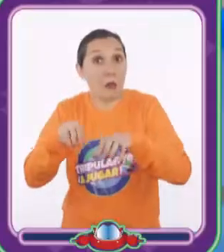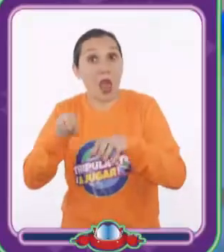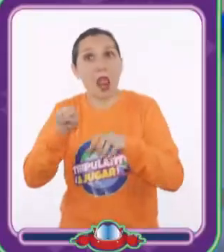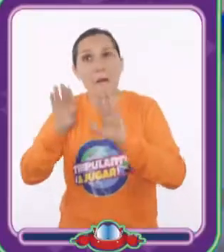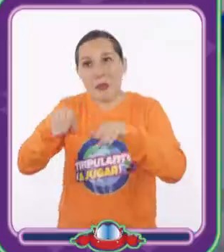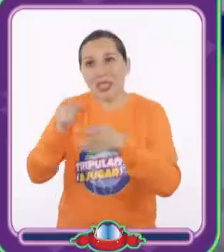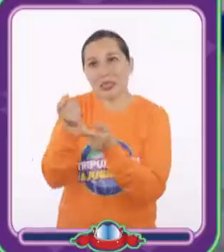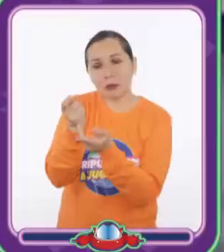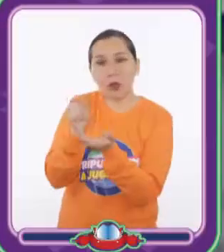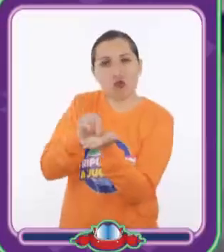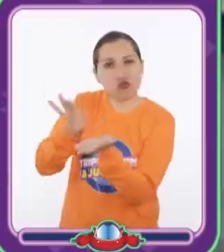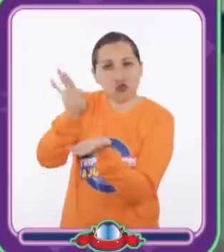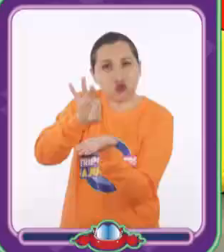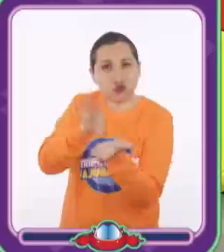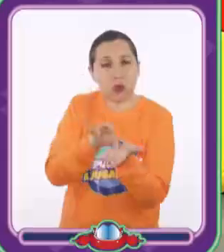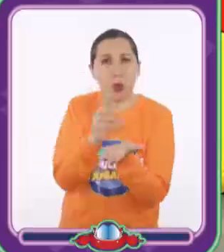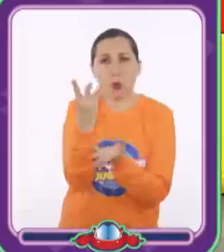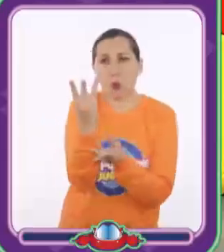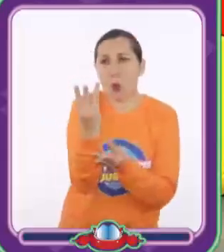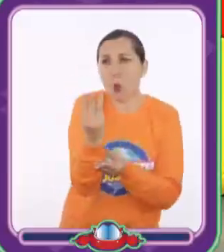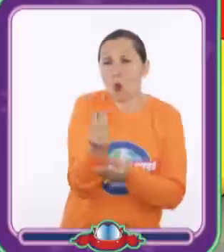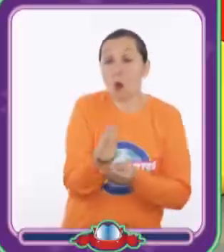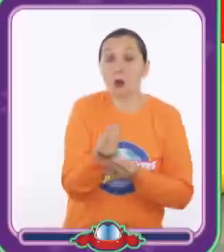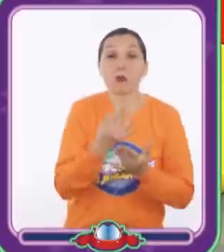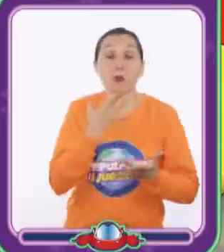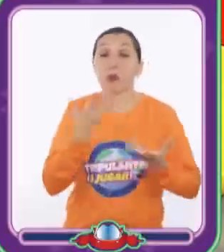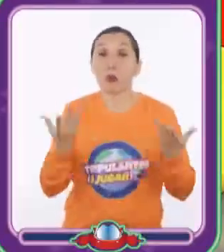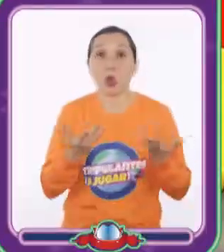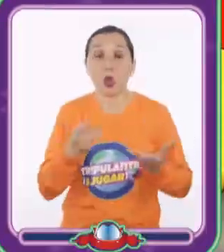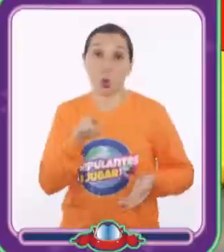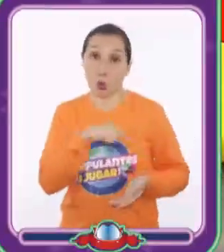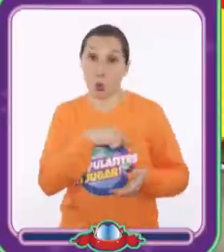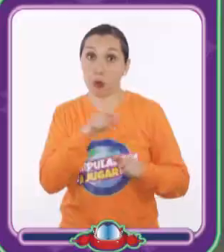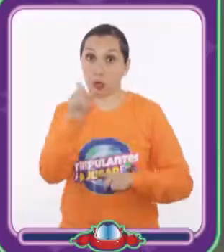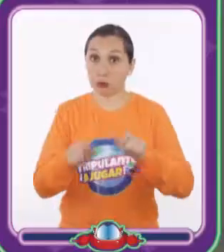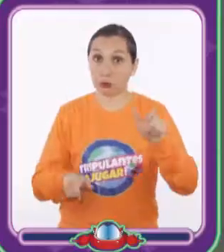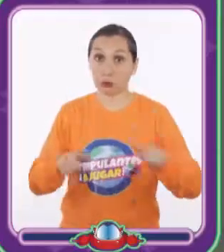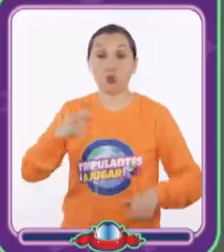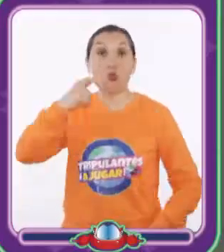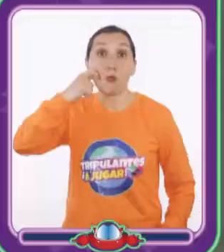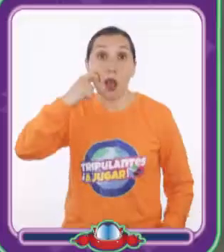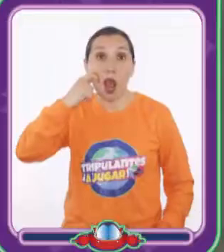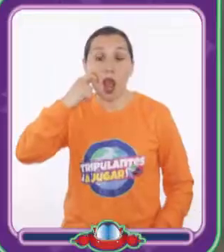muy pocos animalitos de esa especie, en este caso insectos. Porque muchas veces,